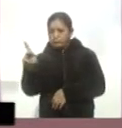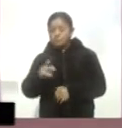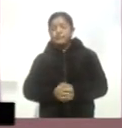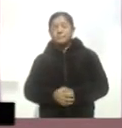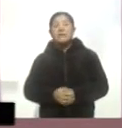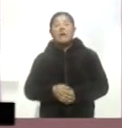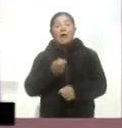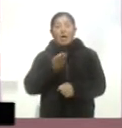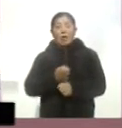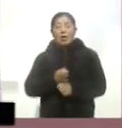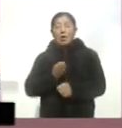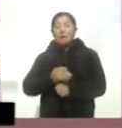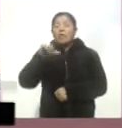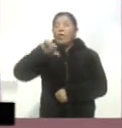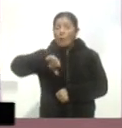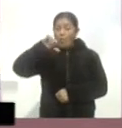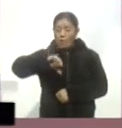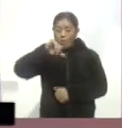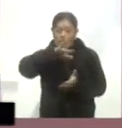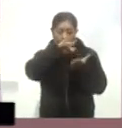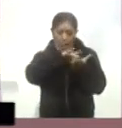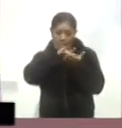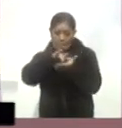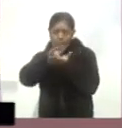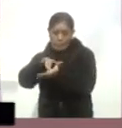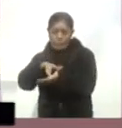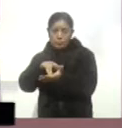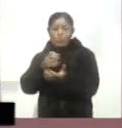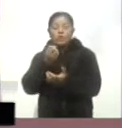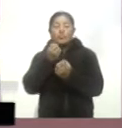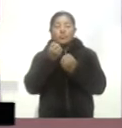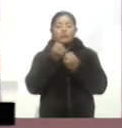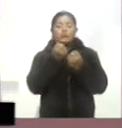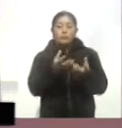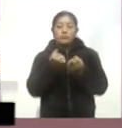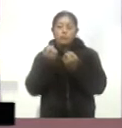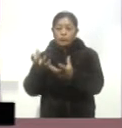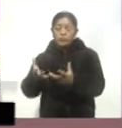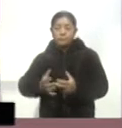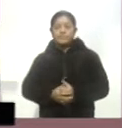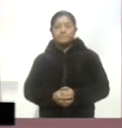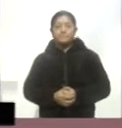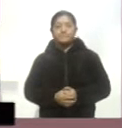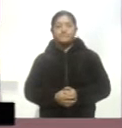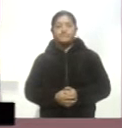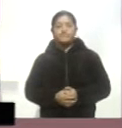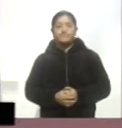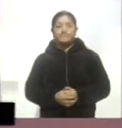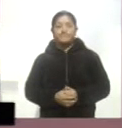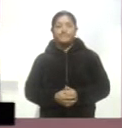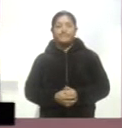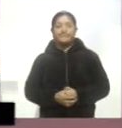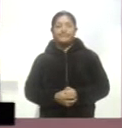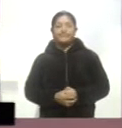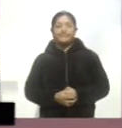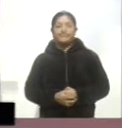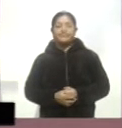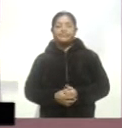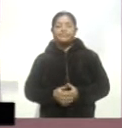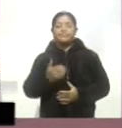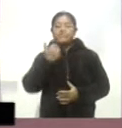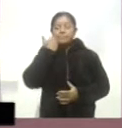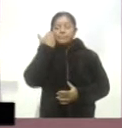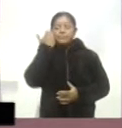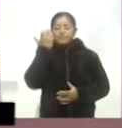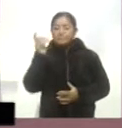les entrega el día de hoy, lo que quiere hacer es caminar junto a